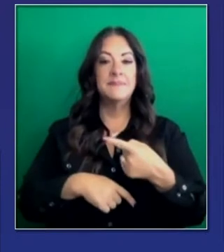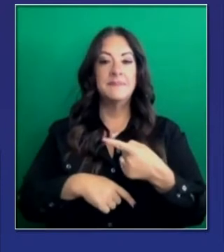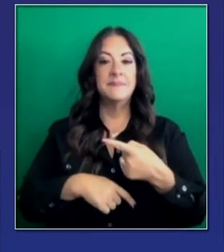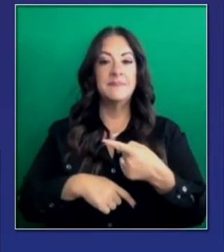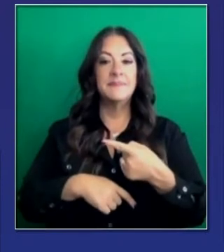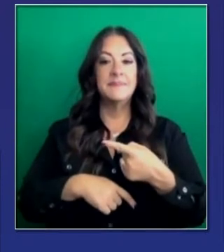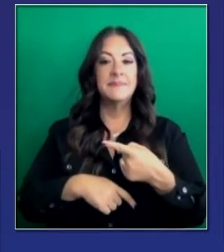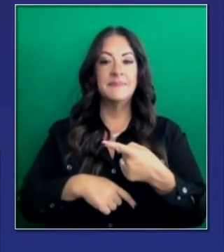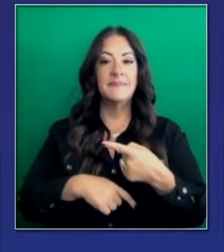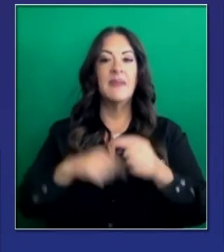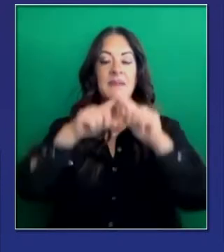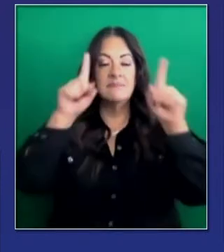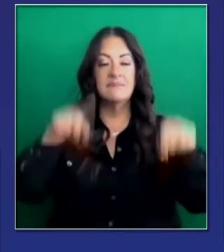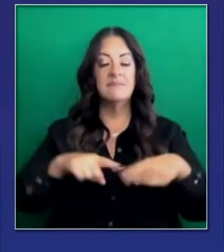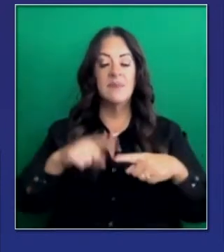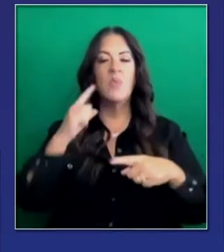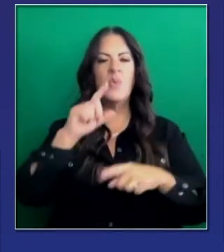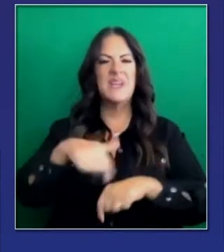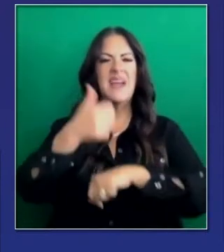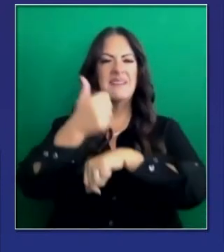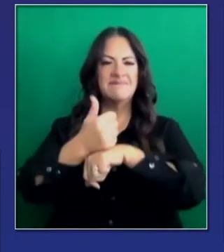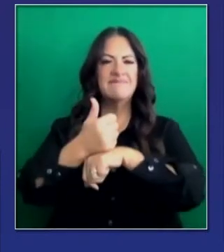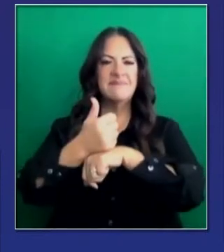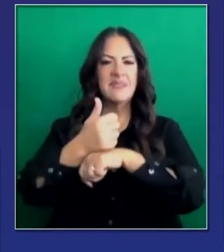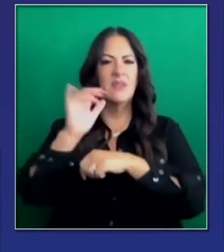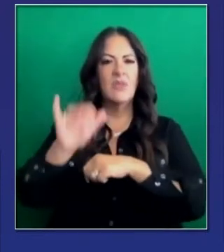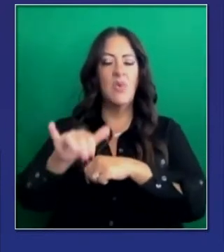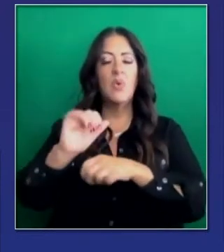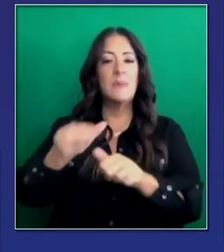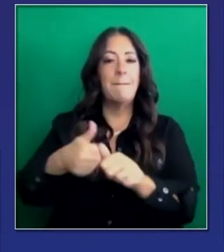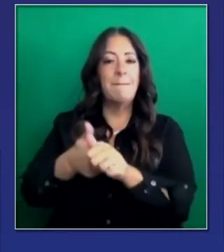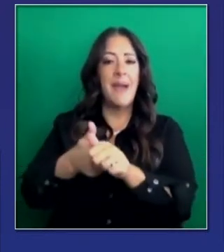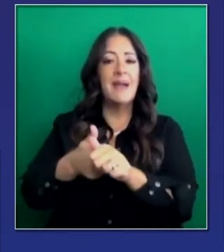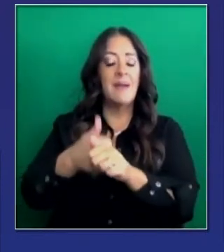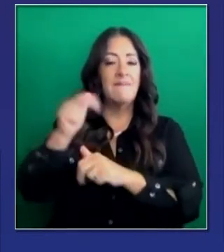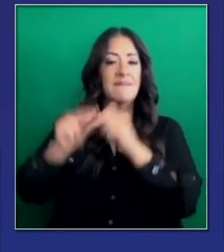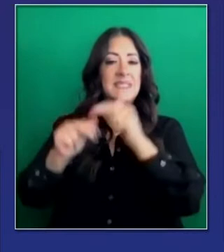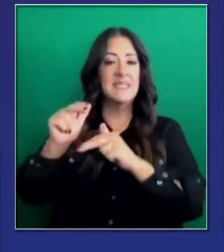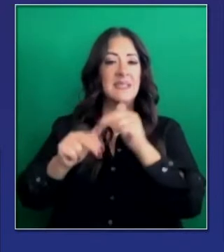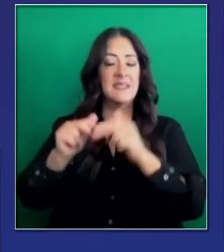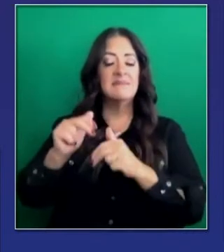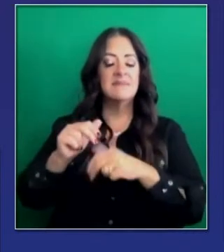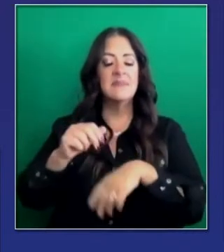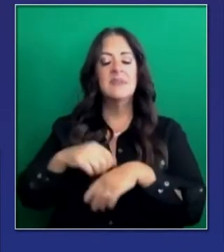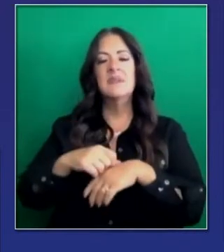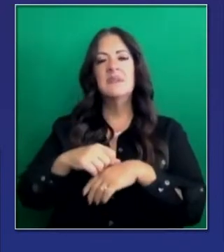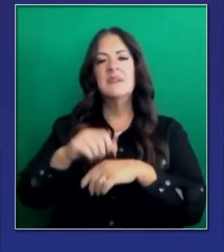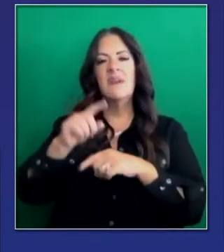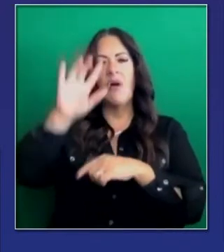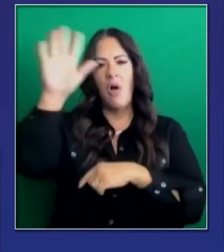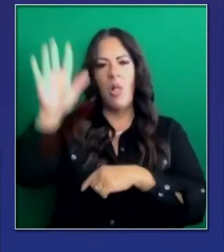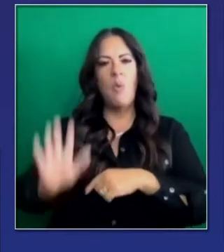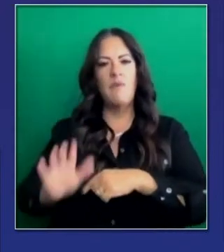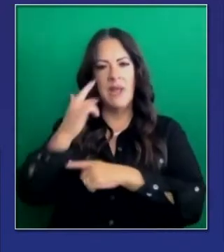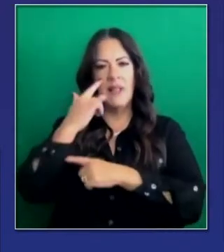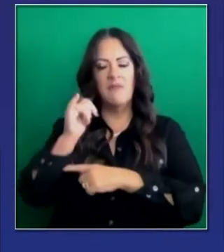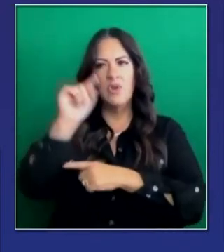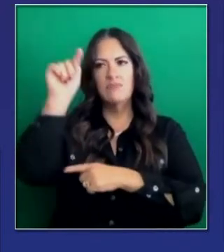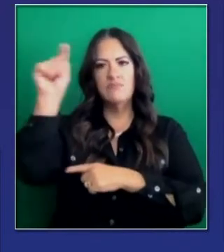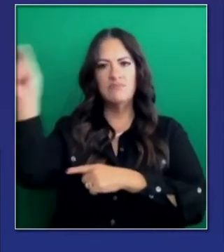sacramento por el serviu que algunos que ustedes ya están familiarizados con ellos sensor de california y san diego también y los